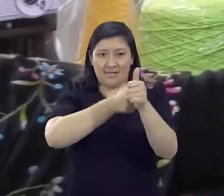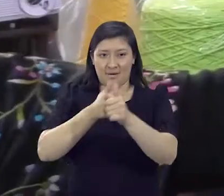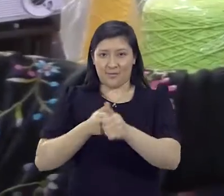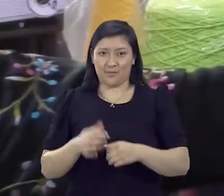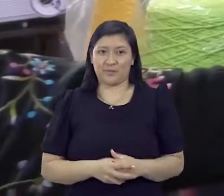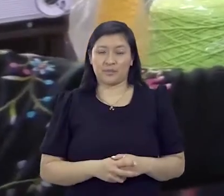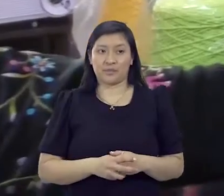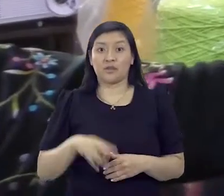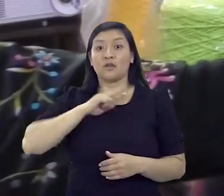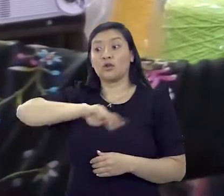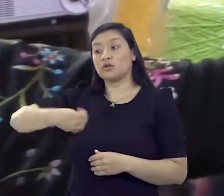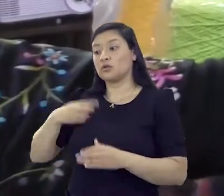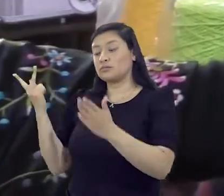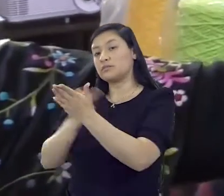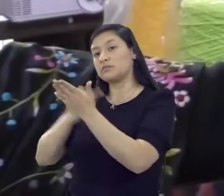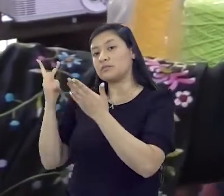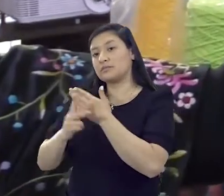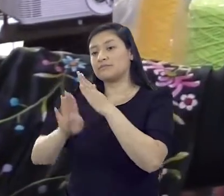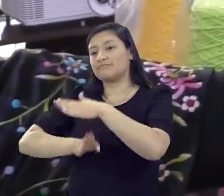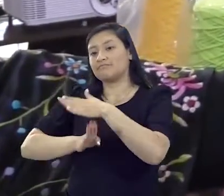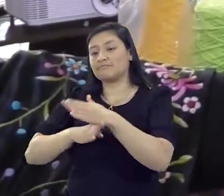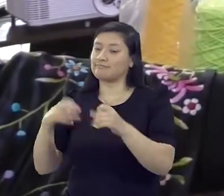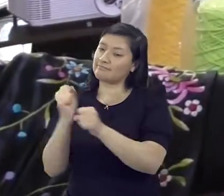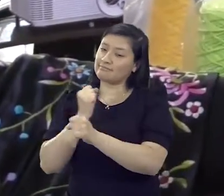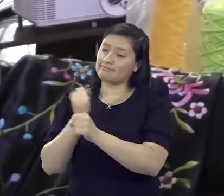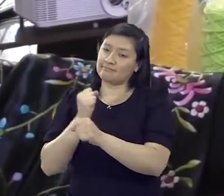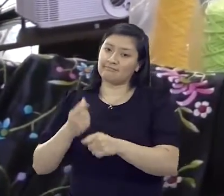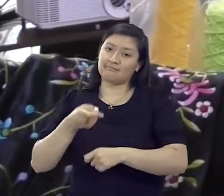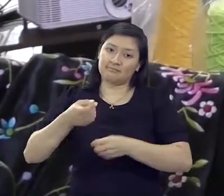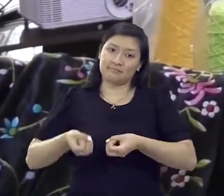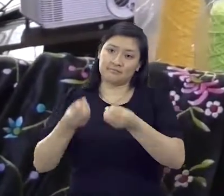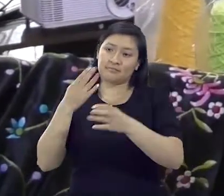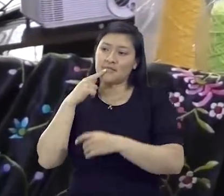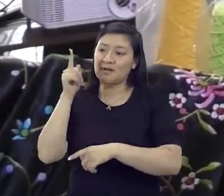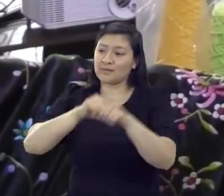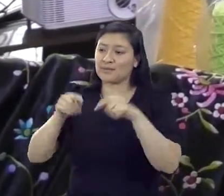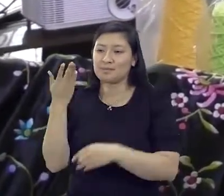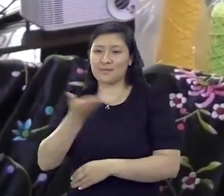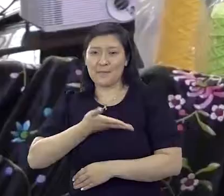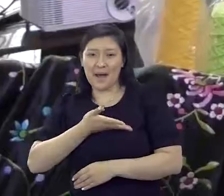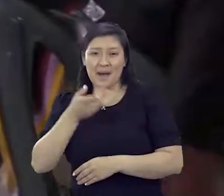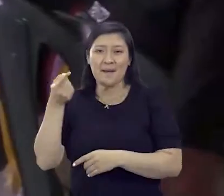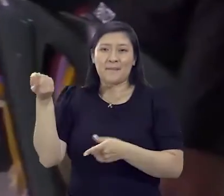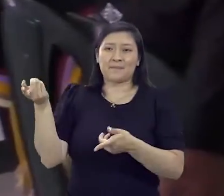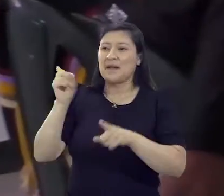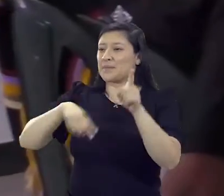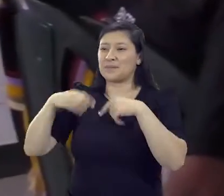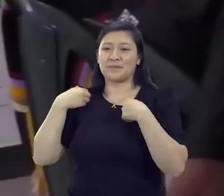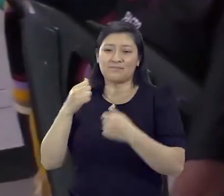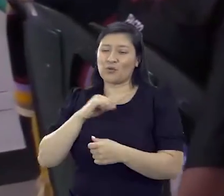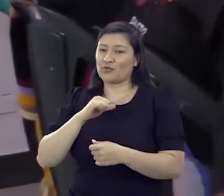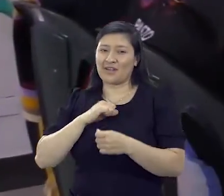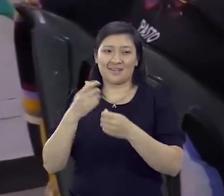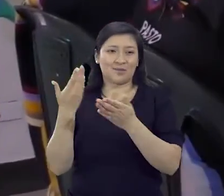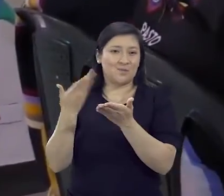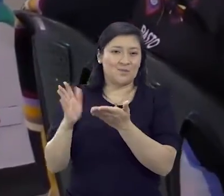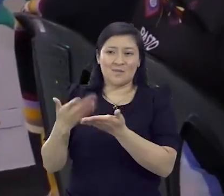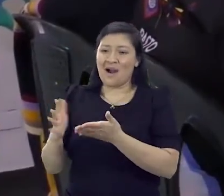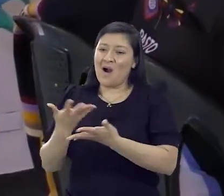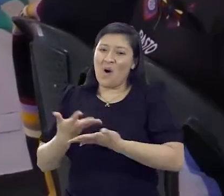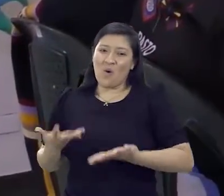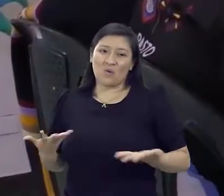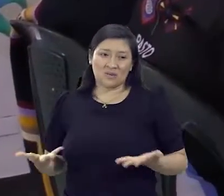proyecto seguimos trabajando porque tenemos mamitas que a veces no tienen para